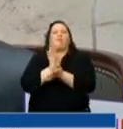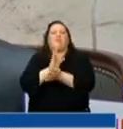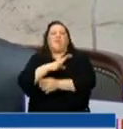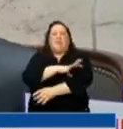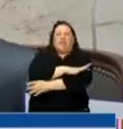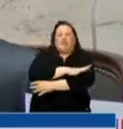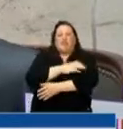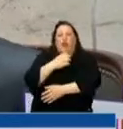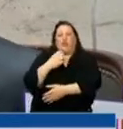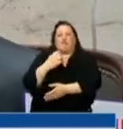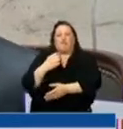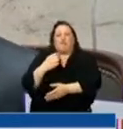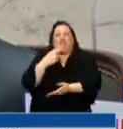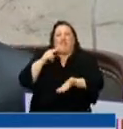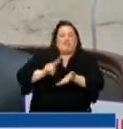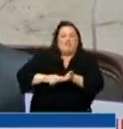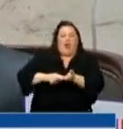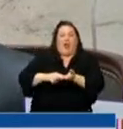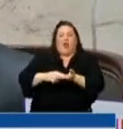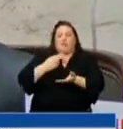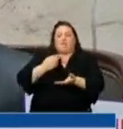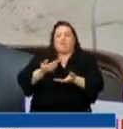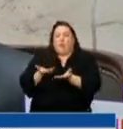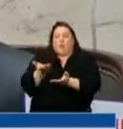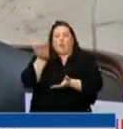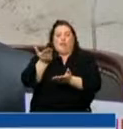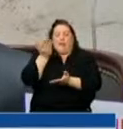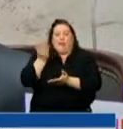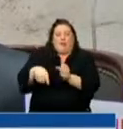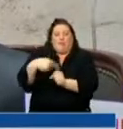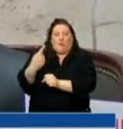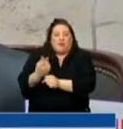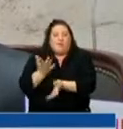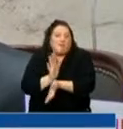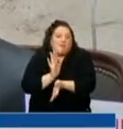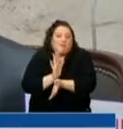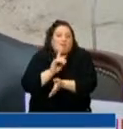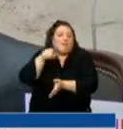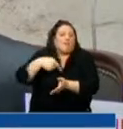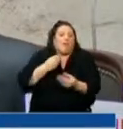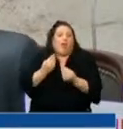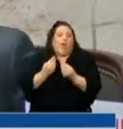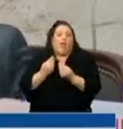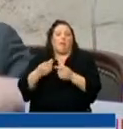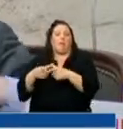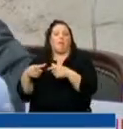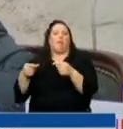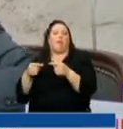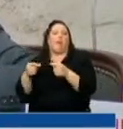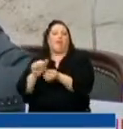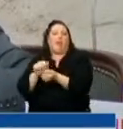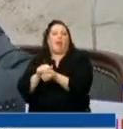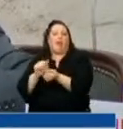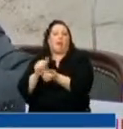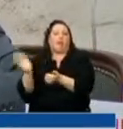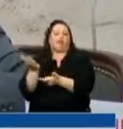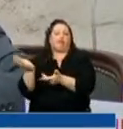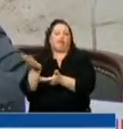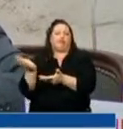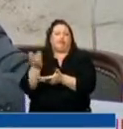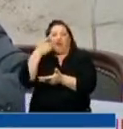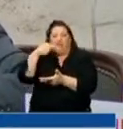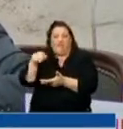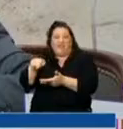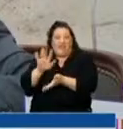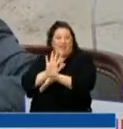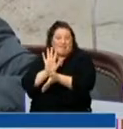estalle eh él que hace poquito acusaba Juntos por el cambio de Buscar cuanto peor mejor fue fue todo muy extraño